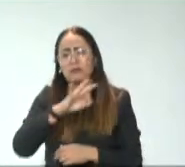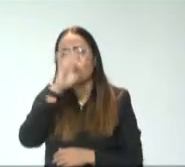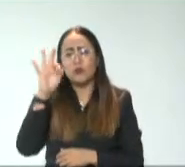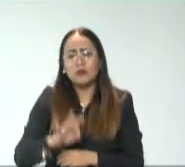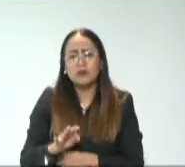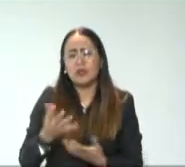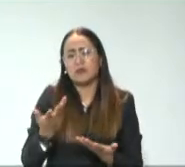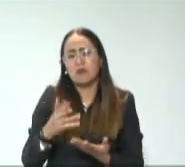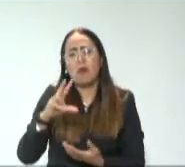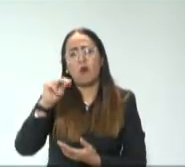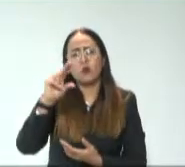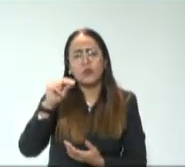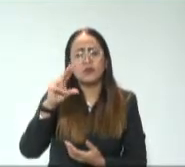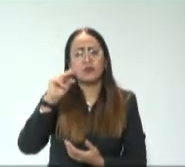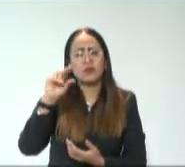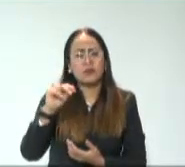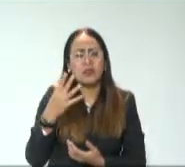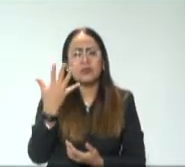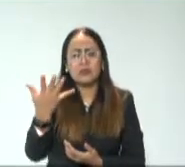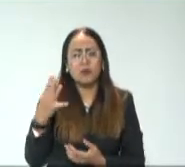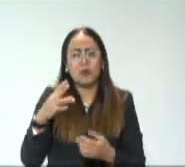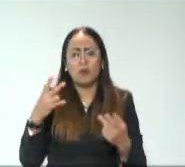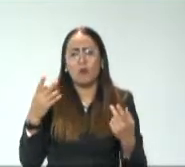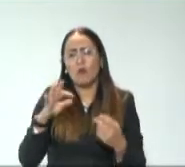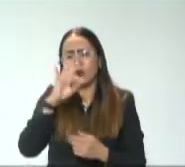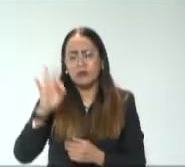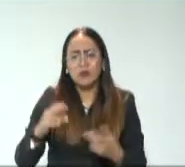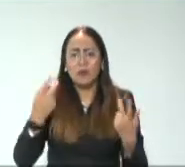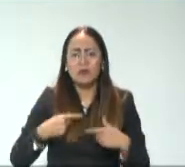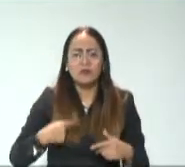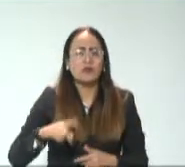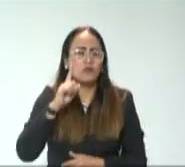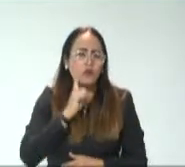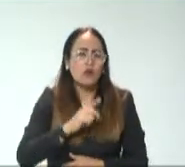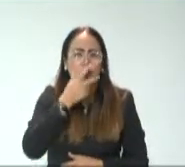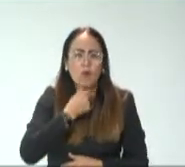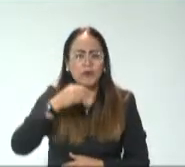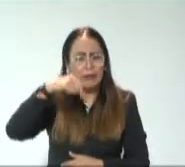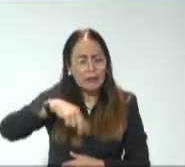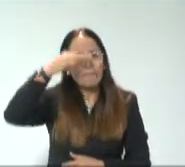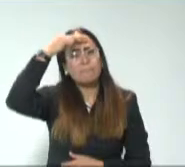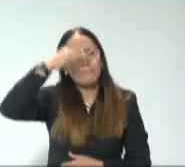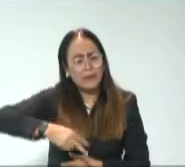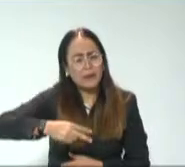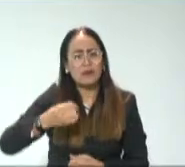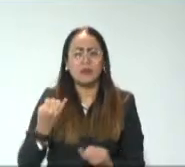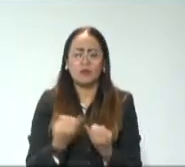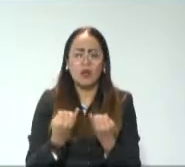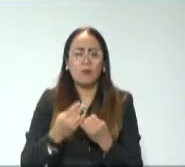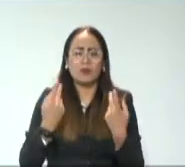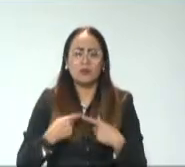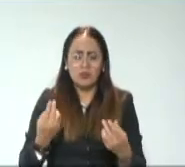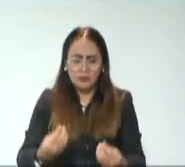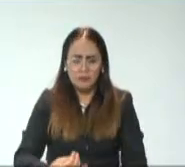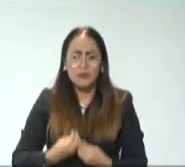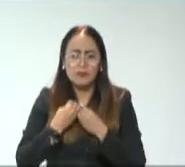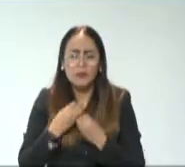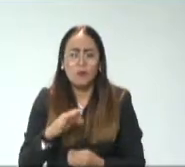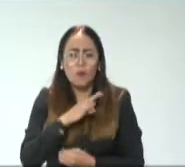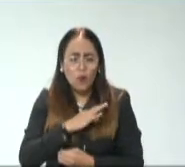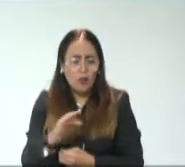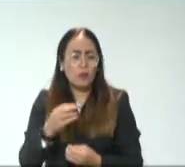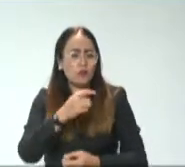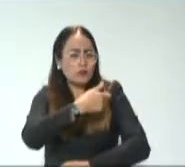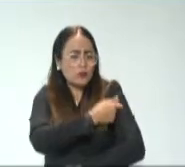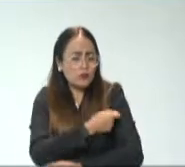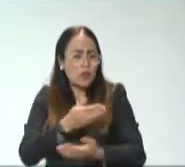8 8 5% de los mexicanos y las mexicanas y de quienes vivimos en este hermoso país podamos tener acceso a esa vacuna